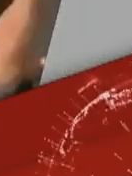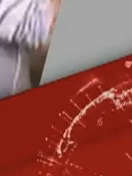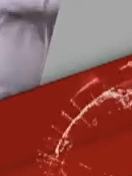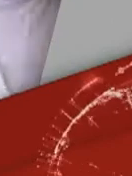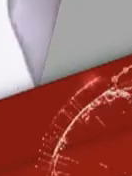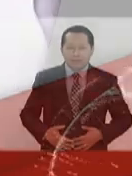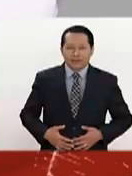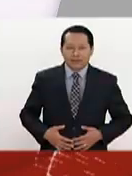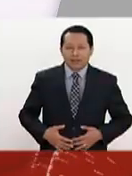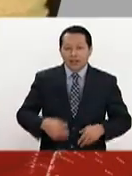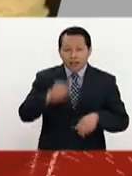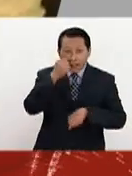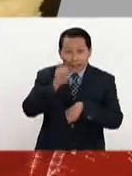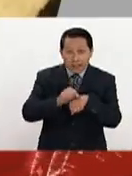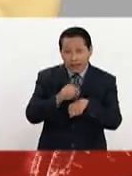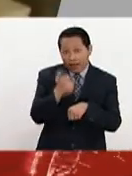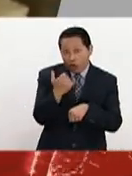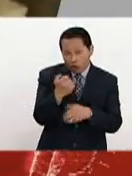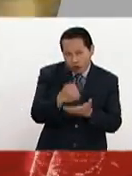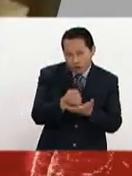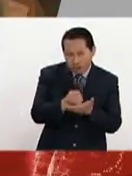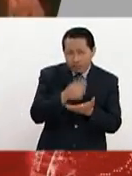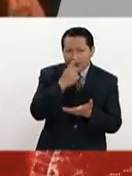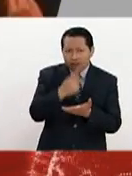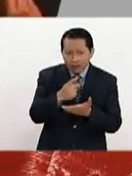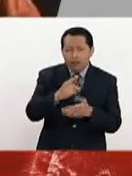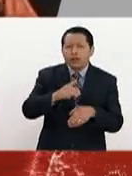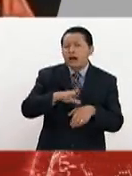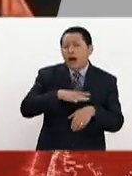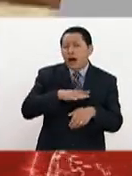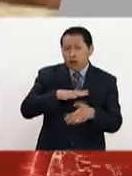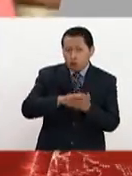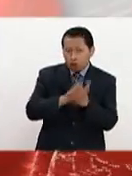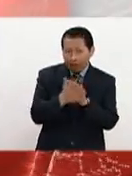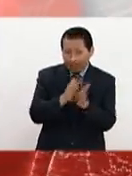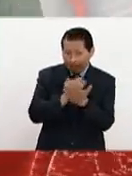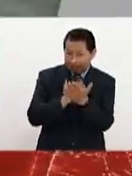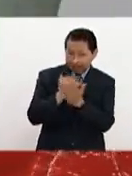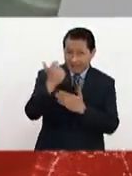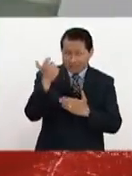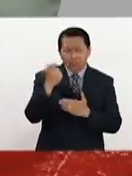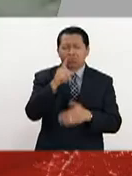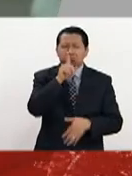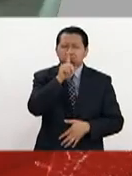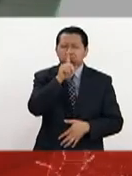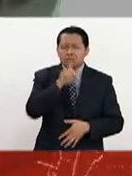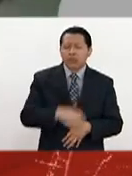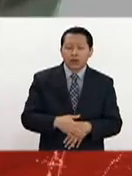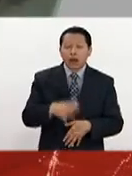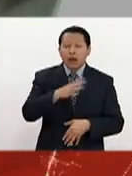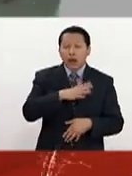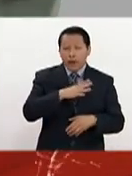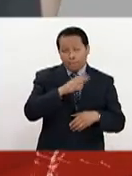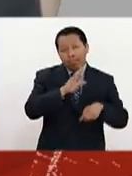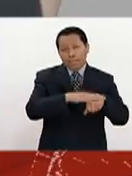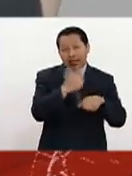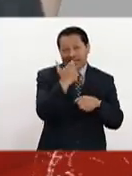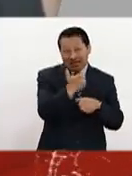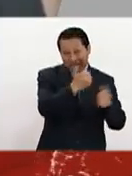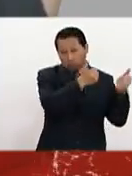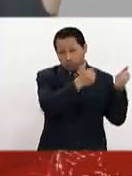La Secretaría de Economía dice que no hay fundamento para un incremento en el precio de la tortilla. Aumentan las remesas de enero a noviembre